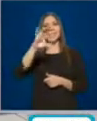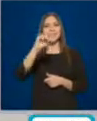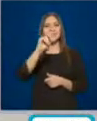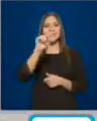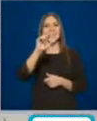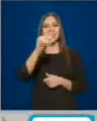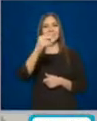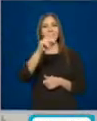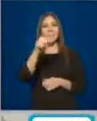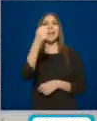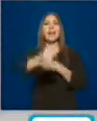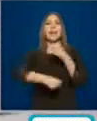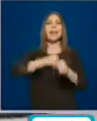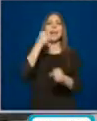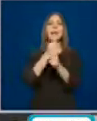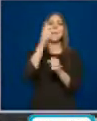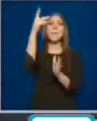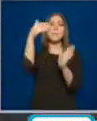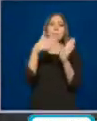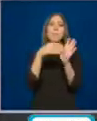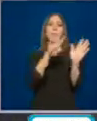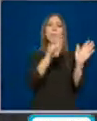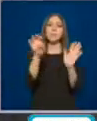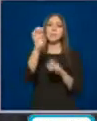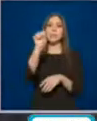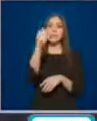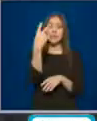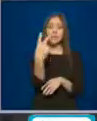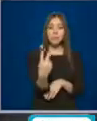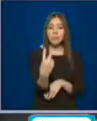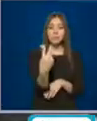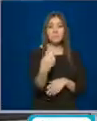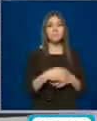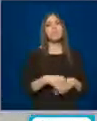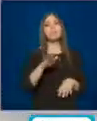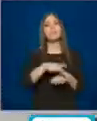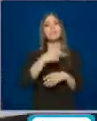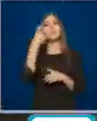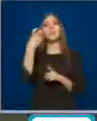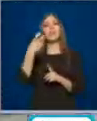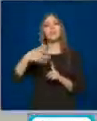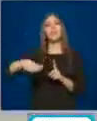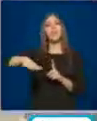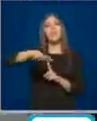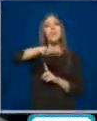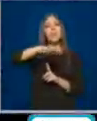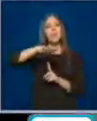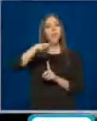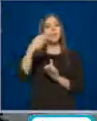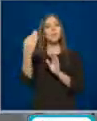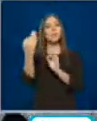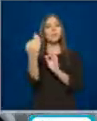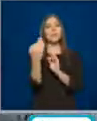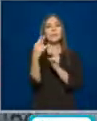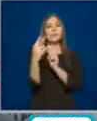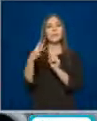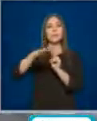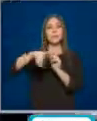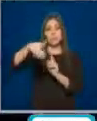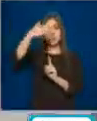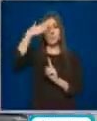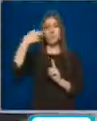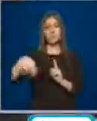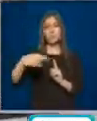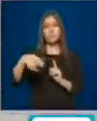allá en el año de 1962. Y por ende, la colonia que está aquí vecina, ¿sabe cómo se